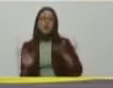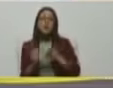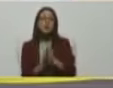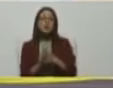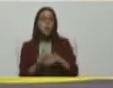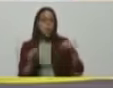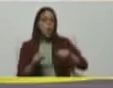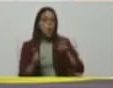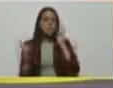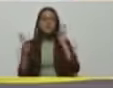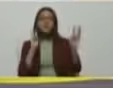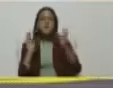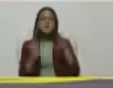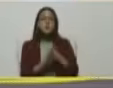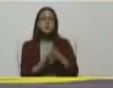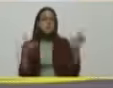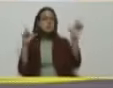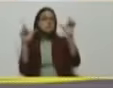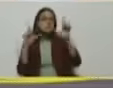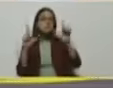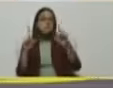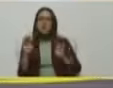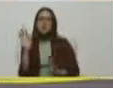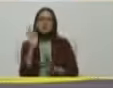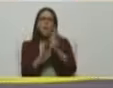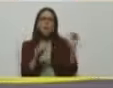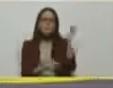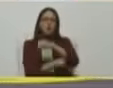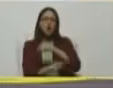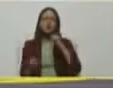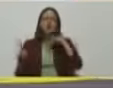se conozca o cualquier serie de Netflix.